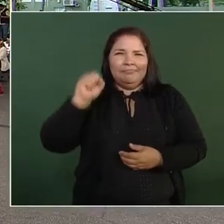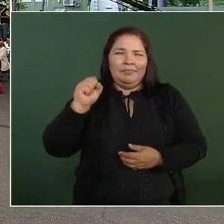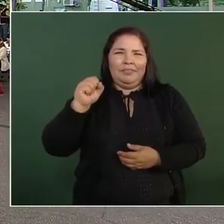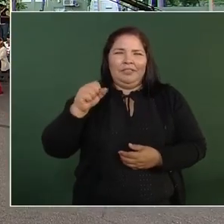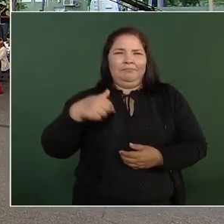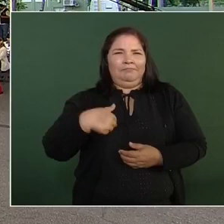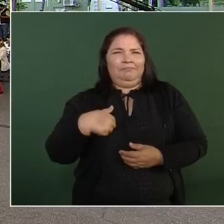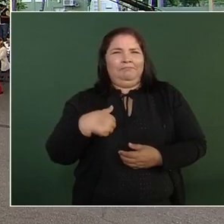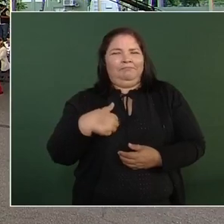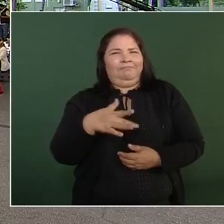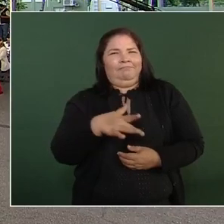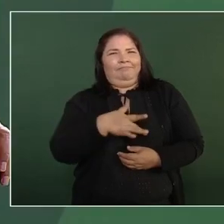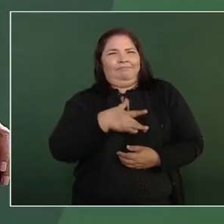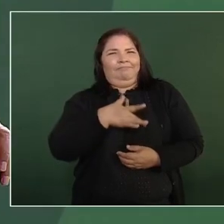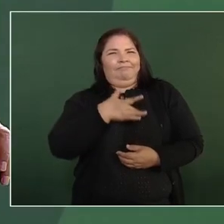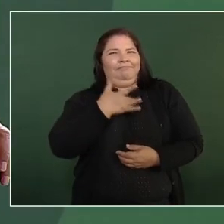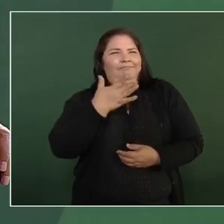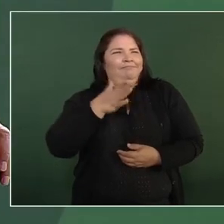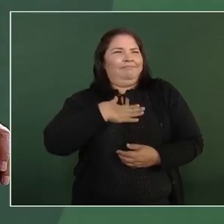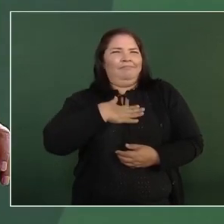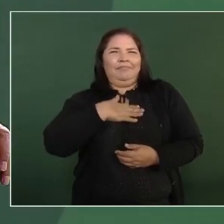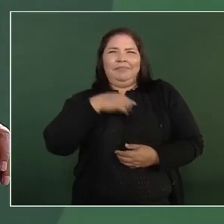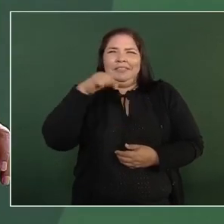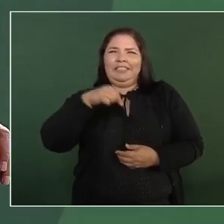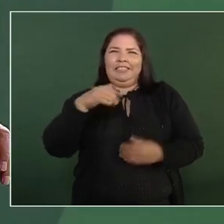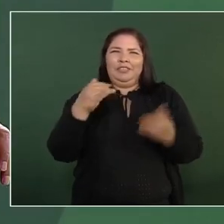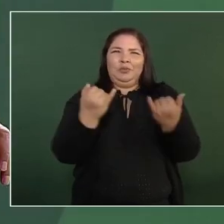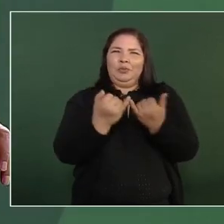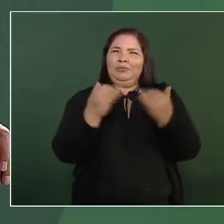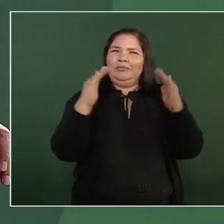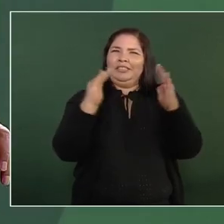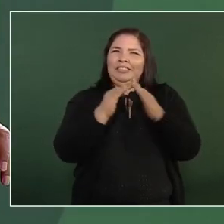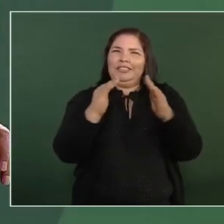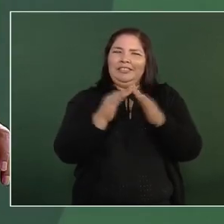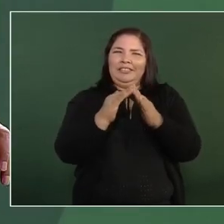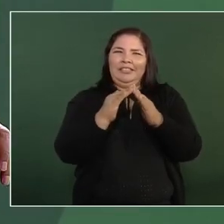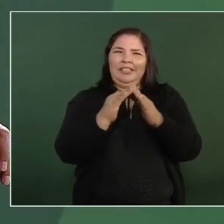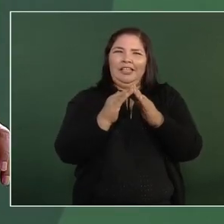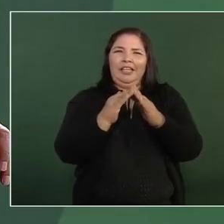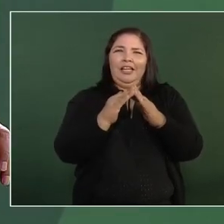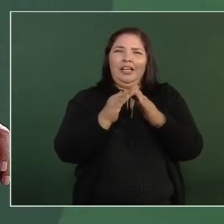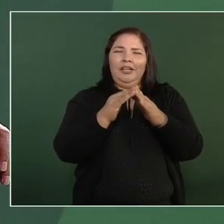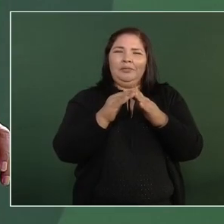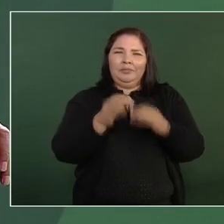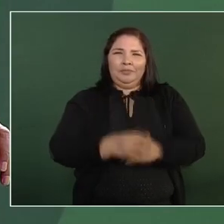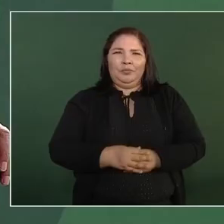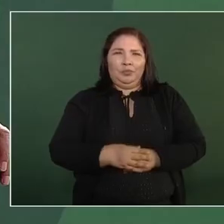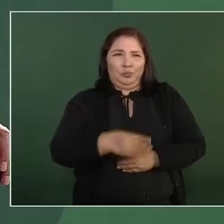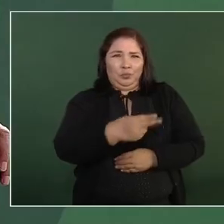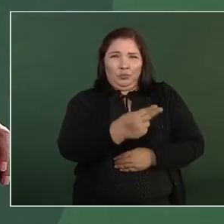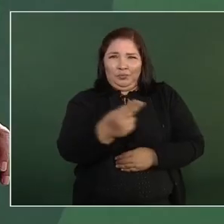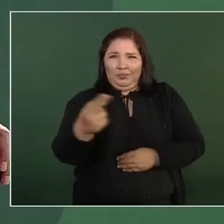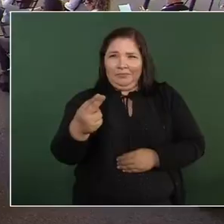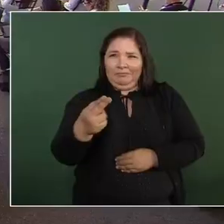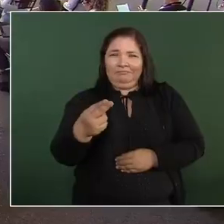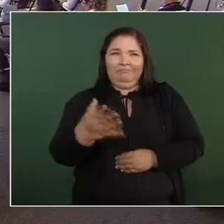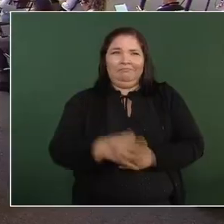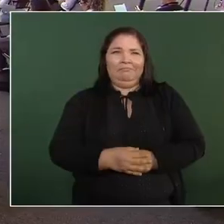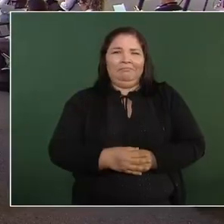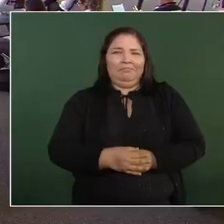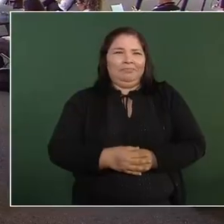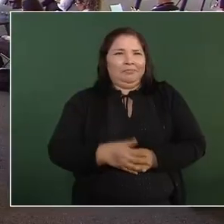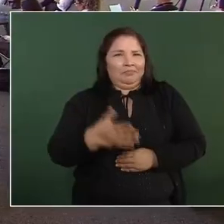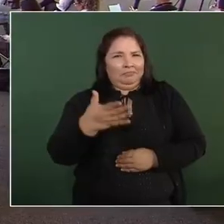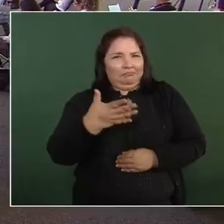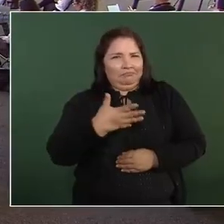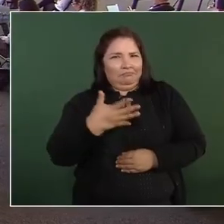me siento como en mi casa, y tienen ustedes la dicha de tener